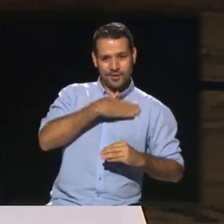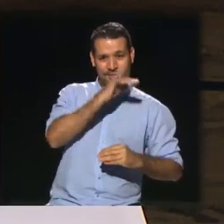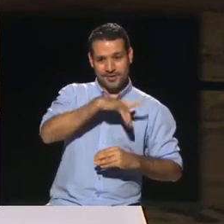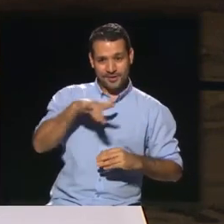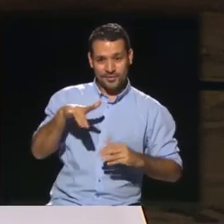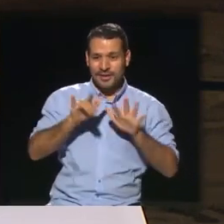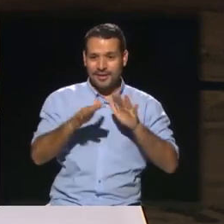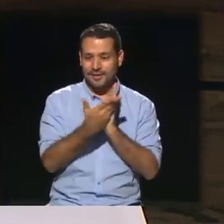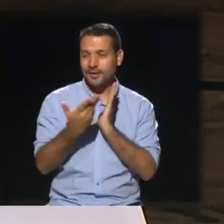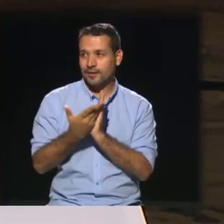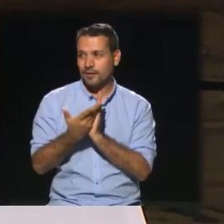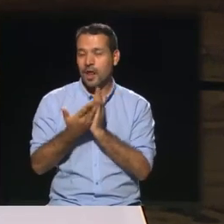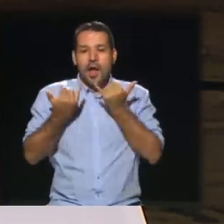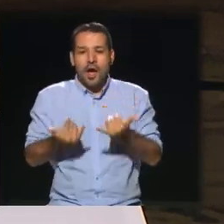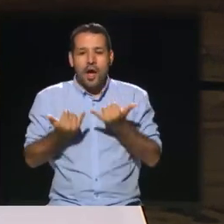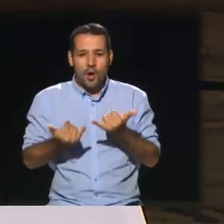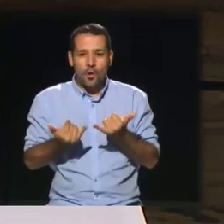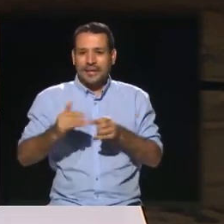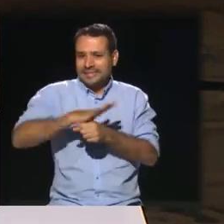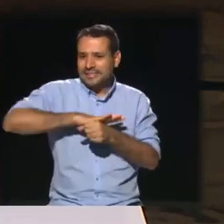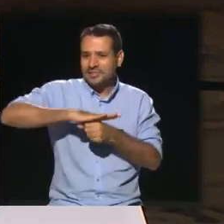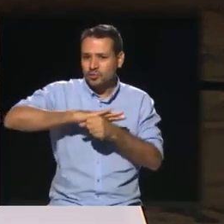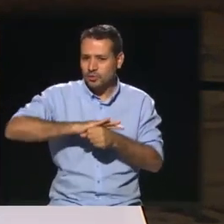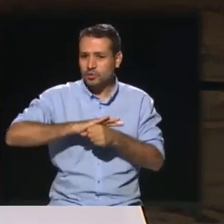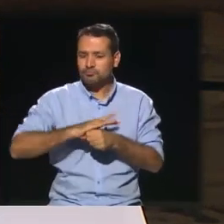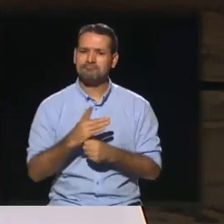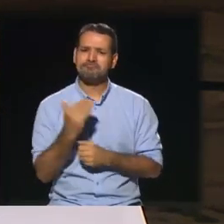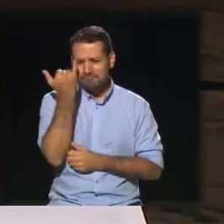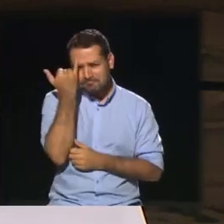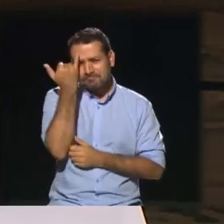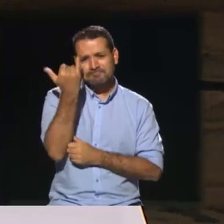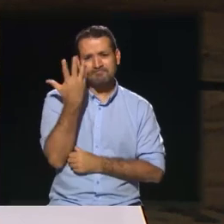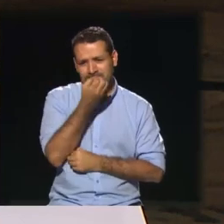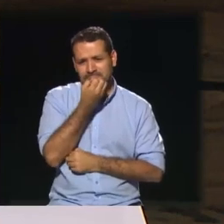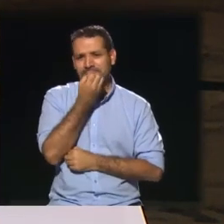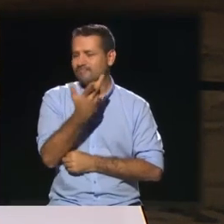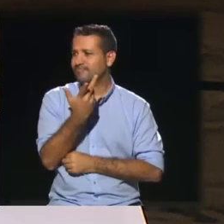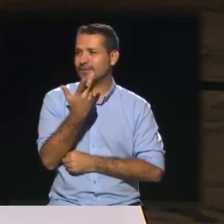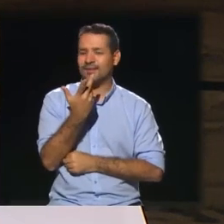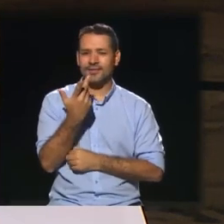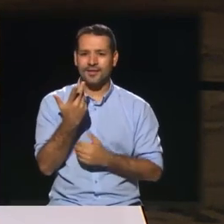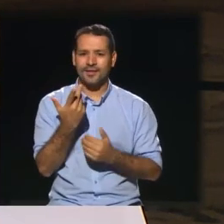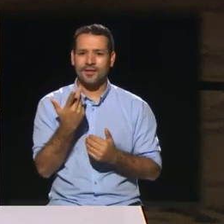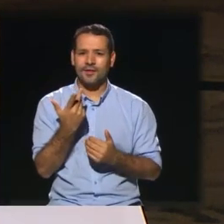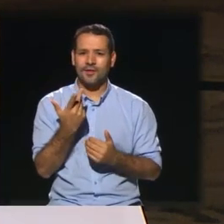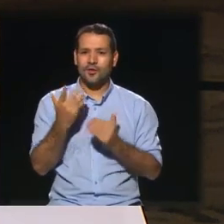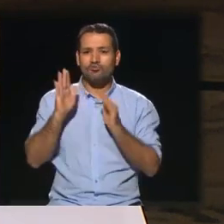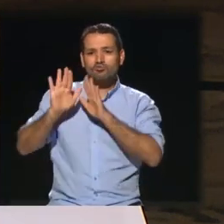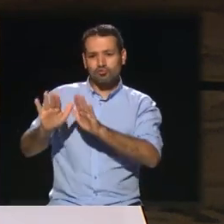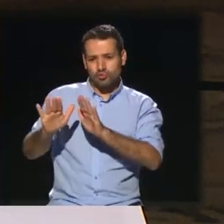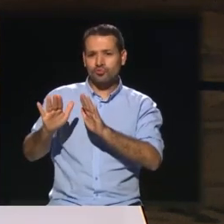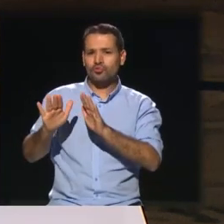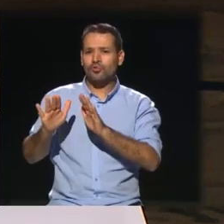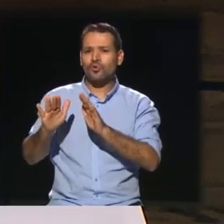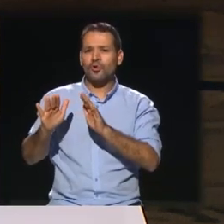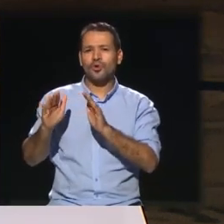este no fue la excepción, no fue la excepción para trabajarlo, una idea muy bonita de la Universidad, de la Escuela de Idiomas de la Universidad de